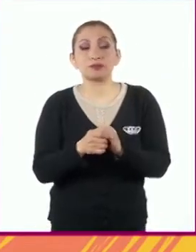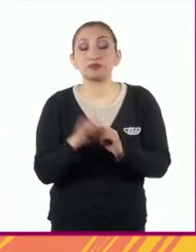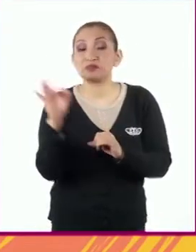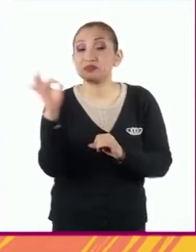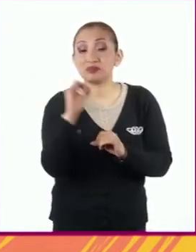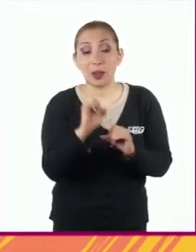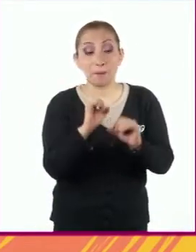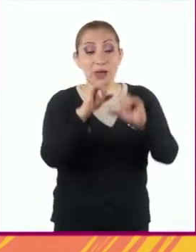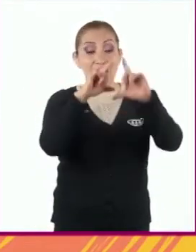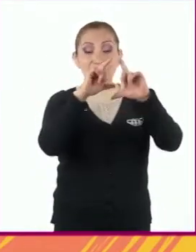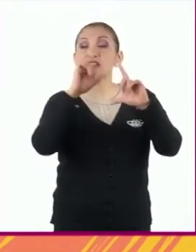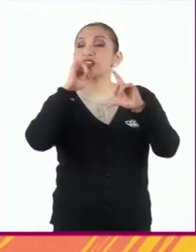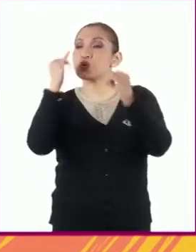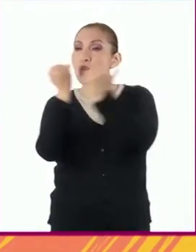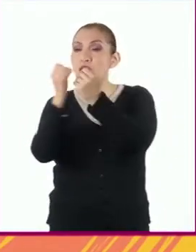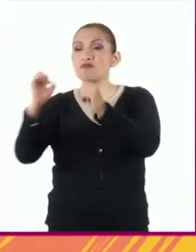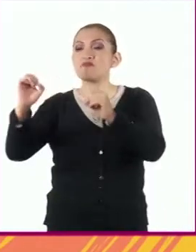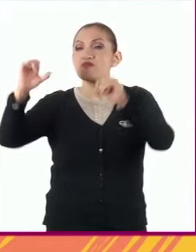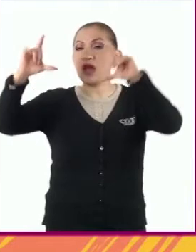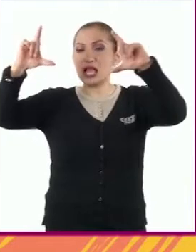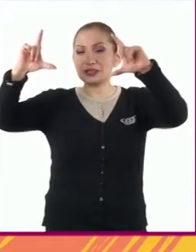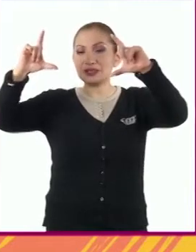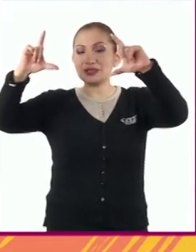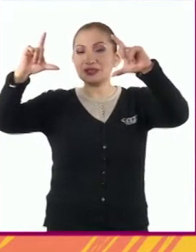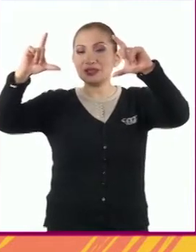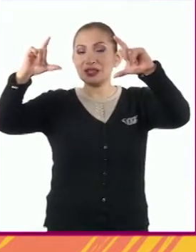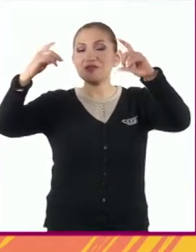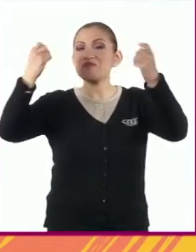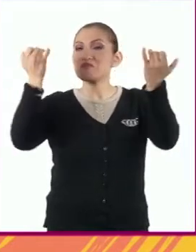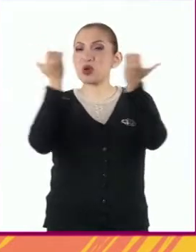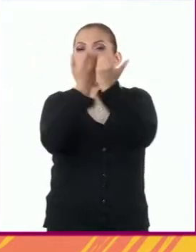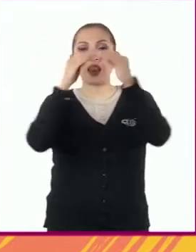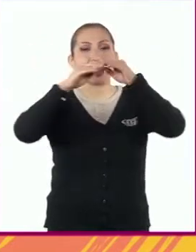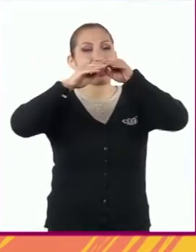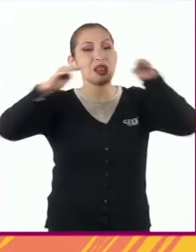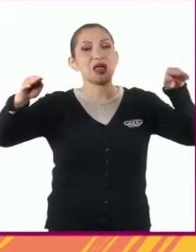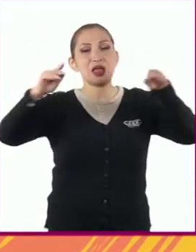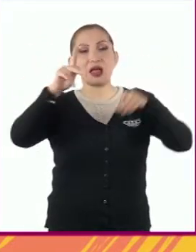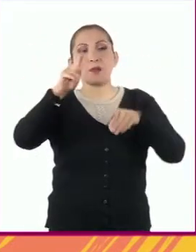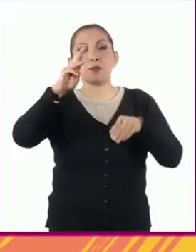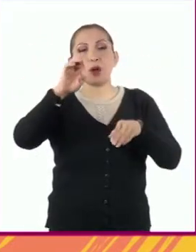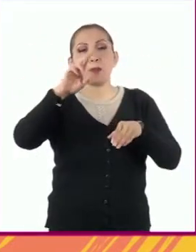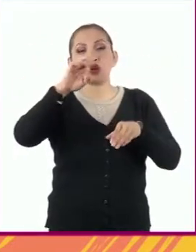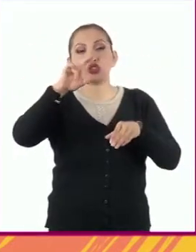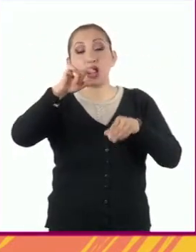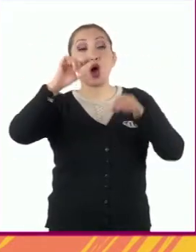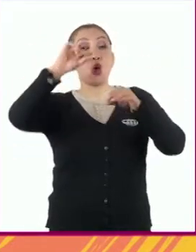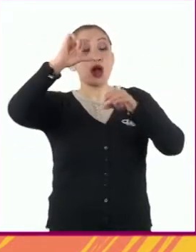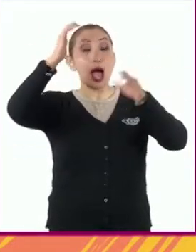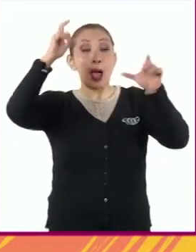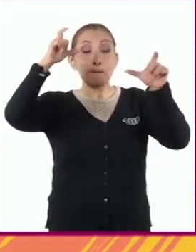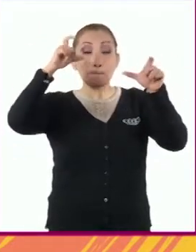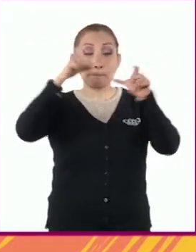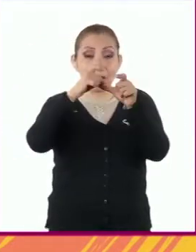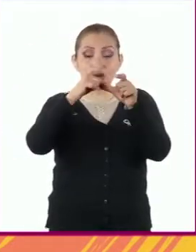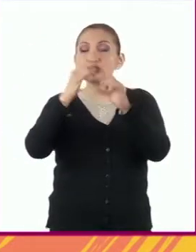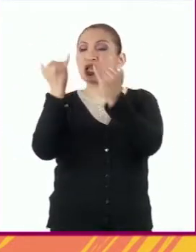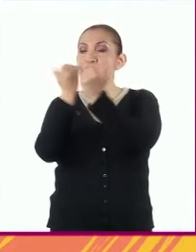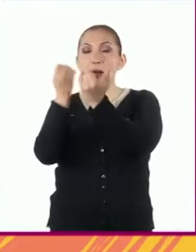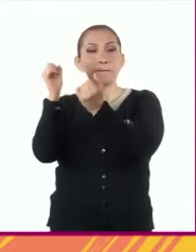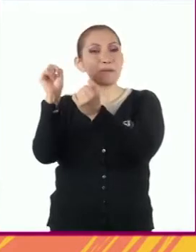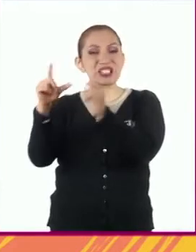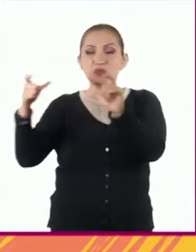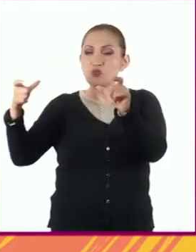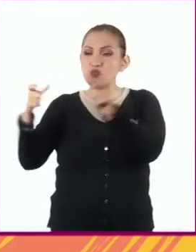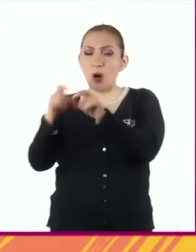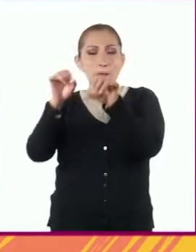una aumenta, la otra aumenta también proporcionalmente. Y si una disminuye, la otra también lo